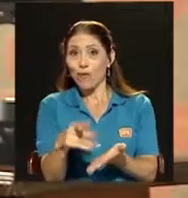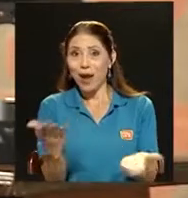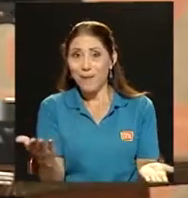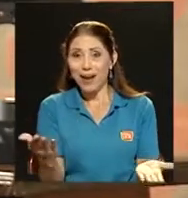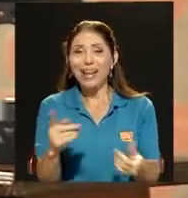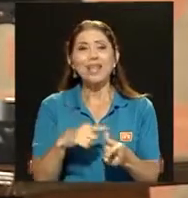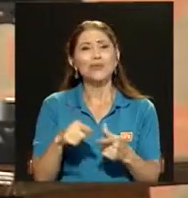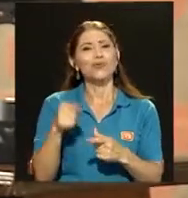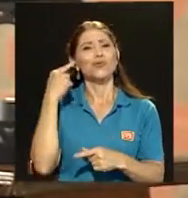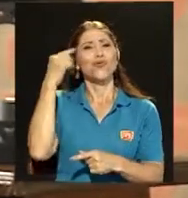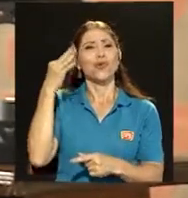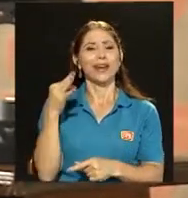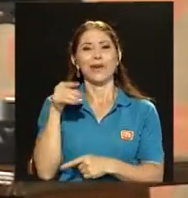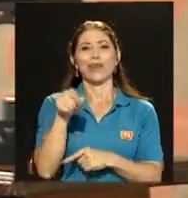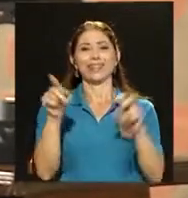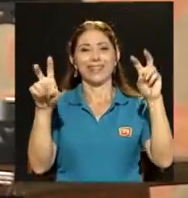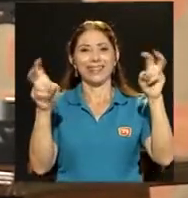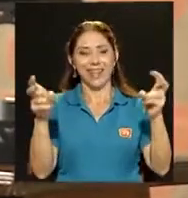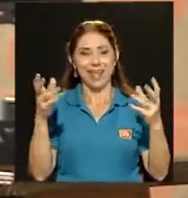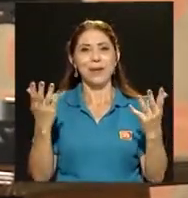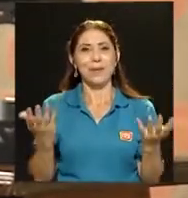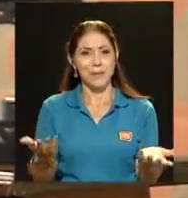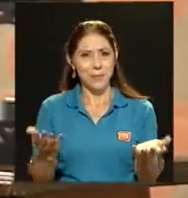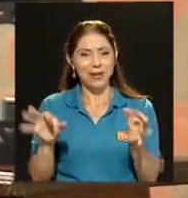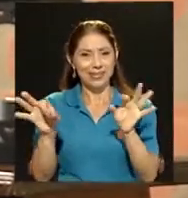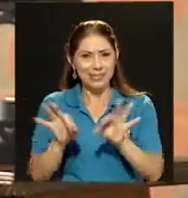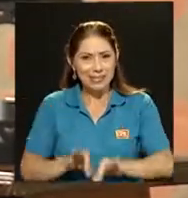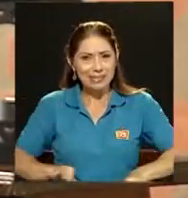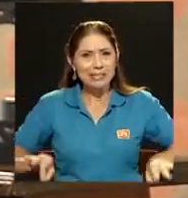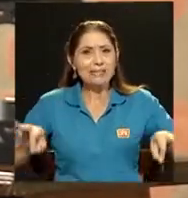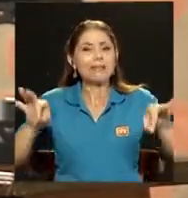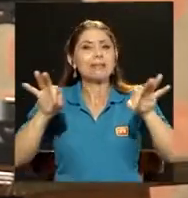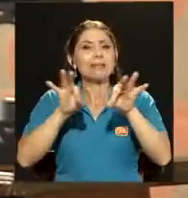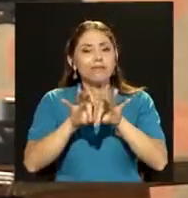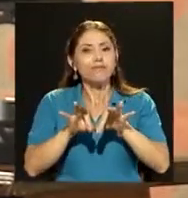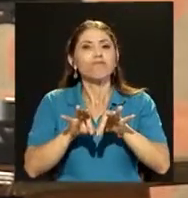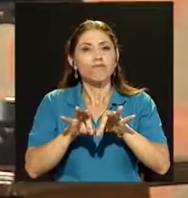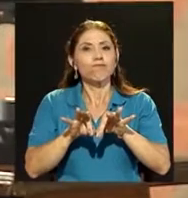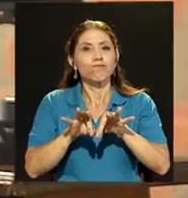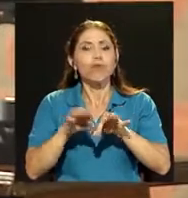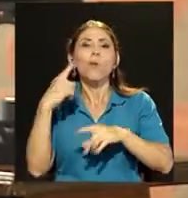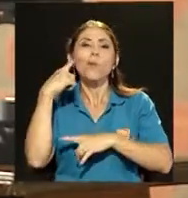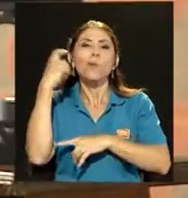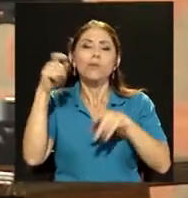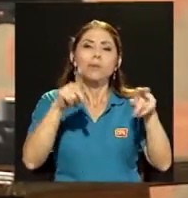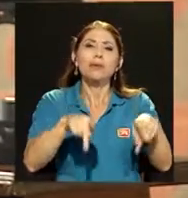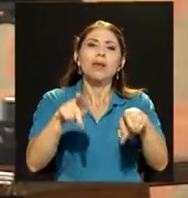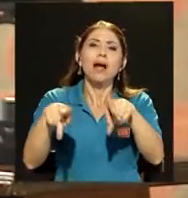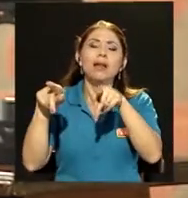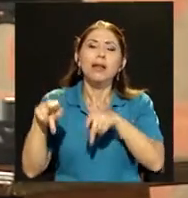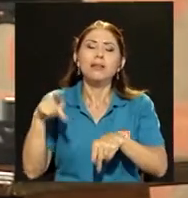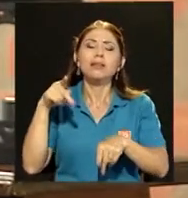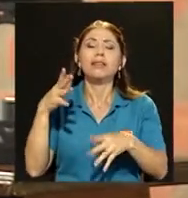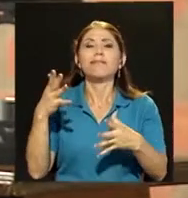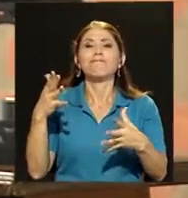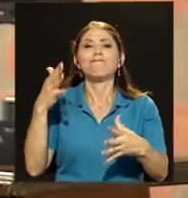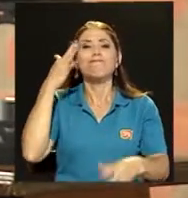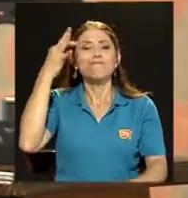ese tema es importantísimo señalarlo porque la gente cree que